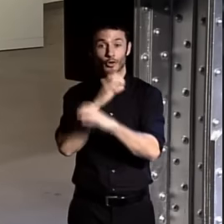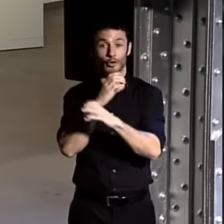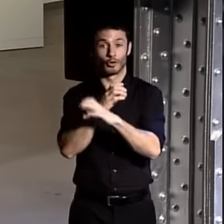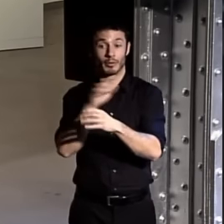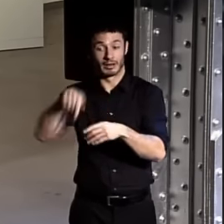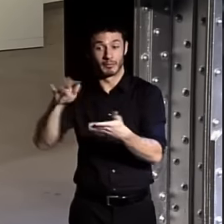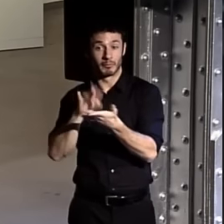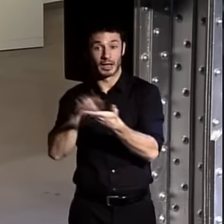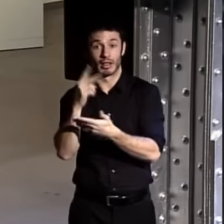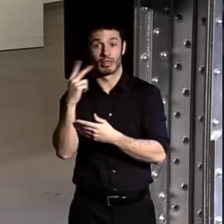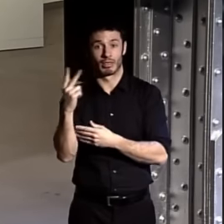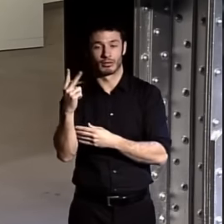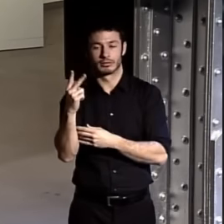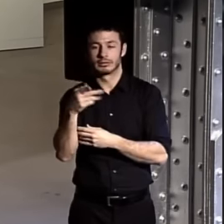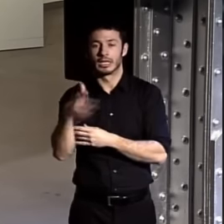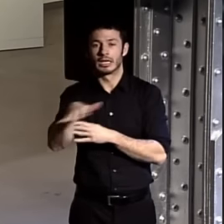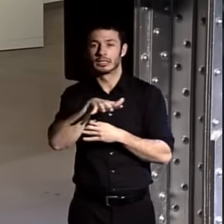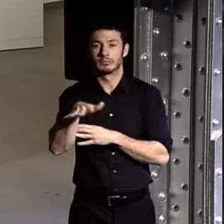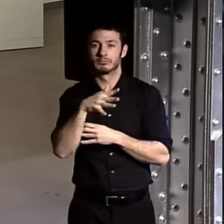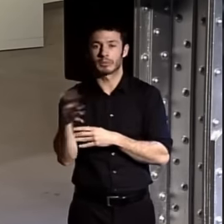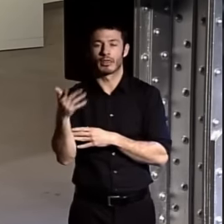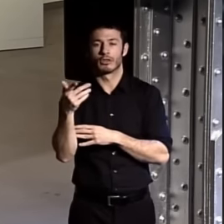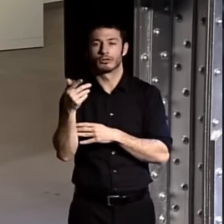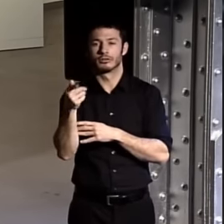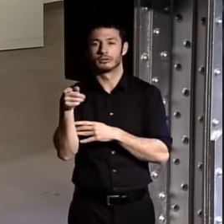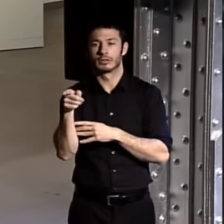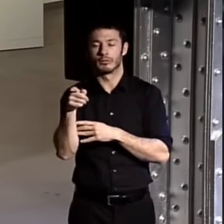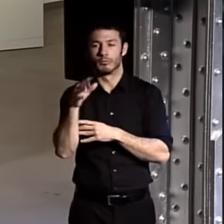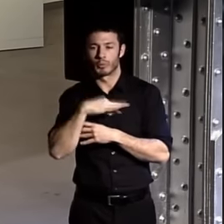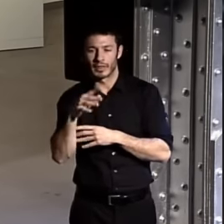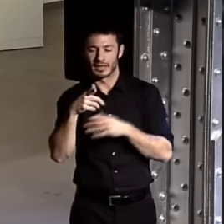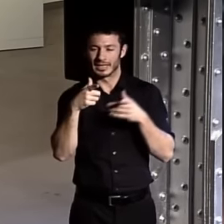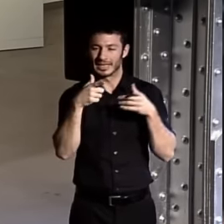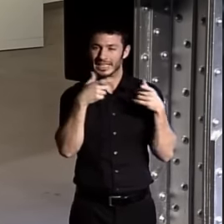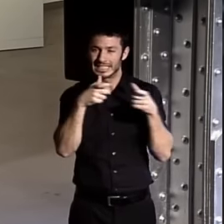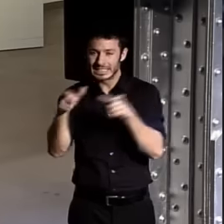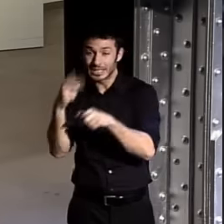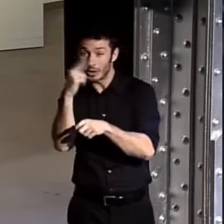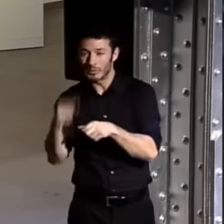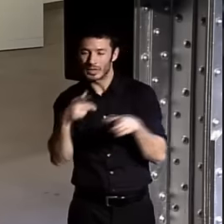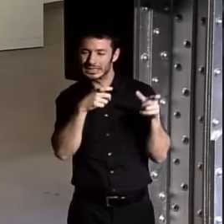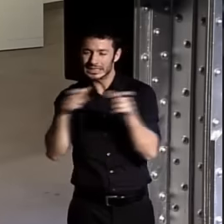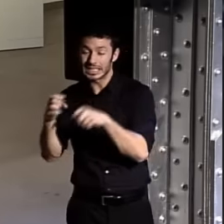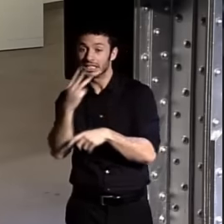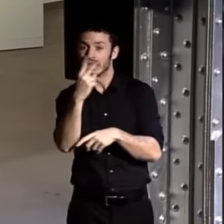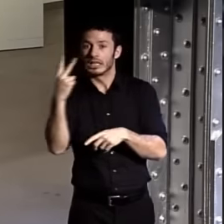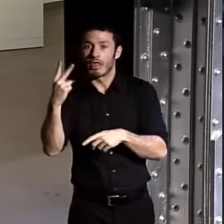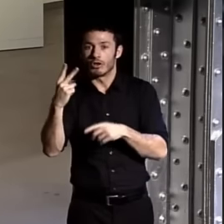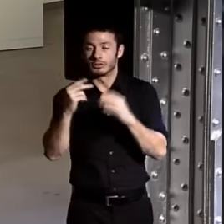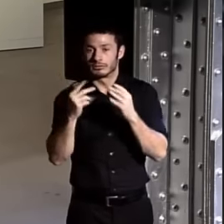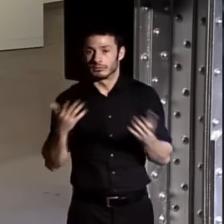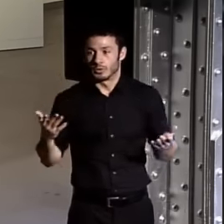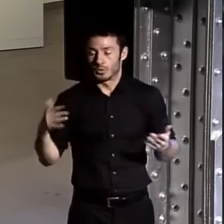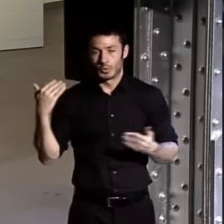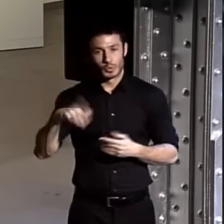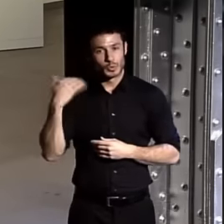donde en 32 viñetas es capaz de mular 32 estilos pictóricos de los grandes maestros del cómic y la pintura y eso a mí me